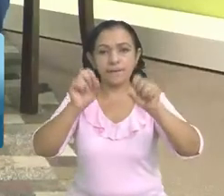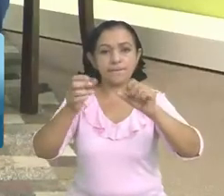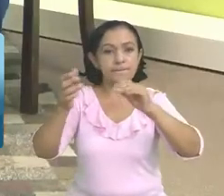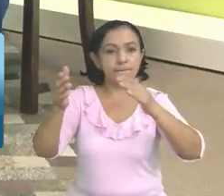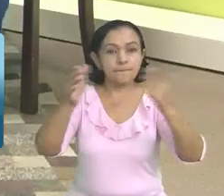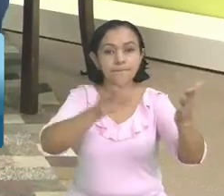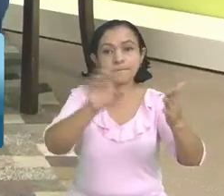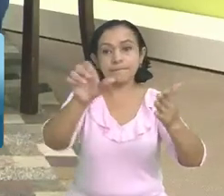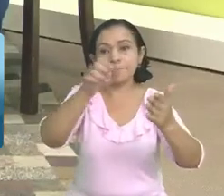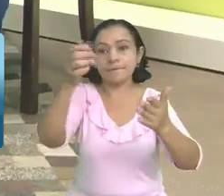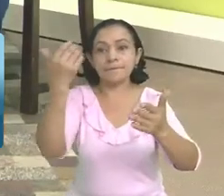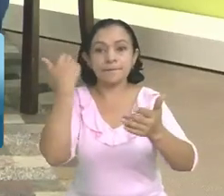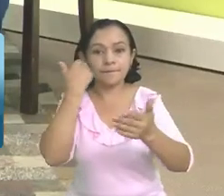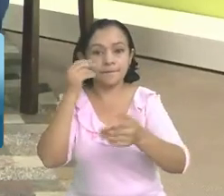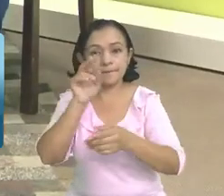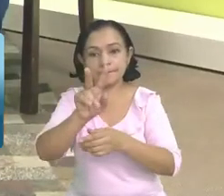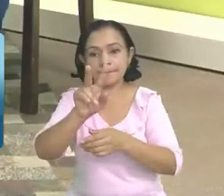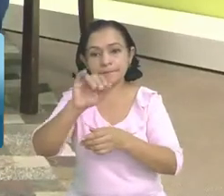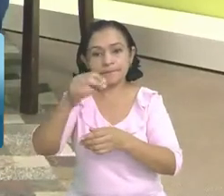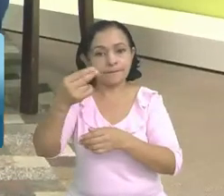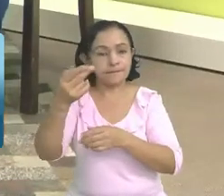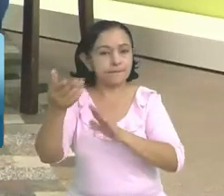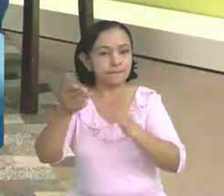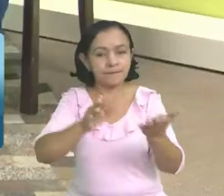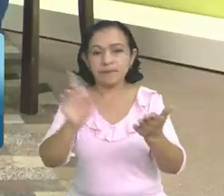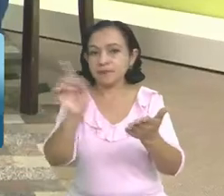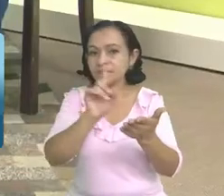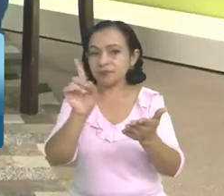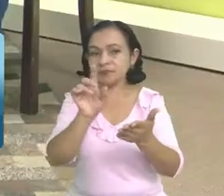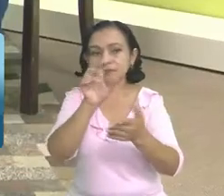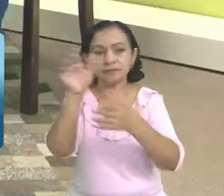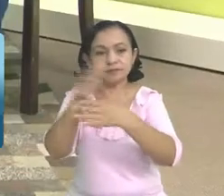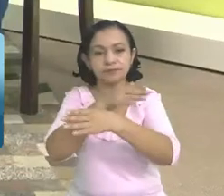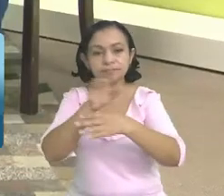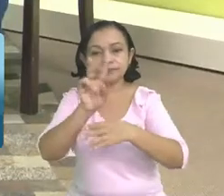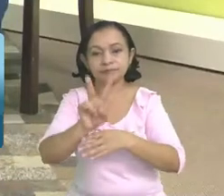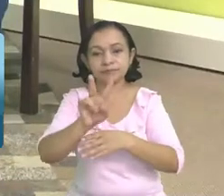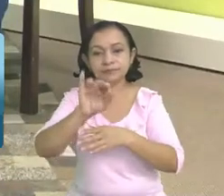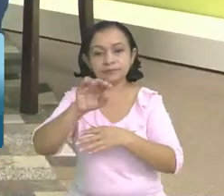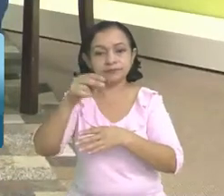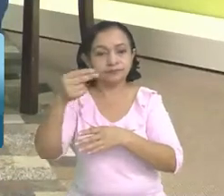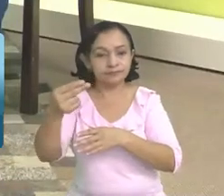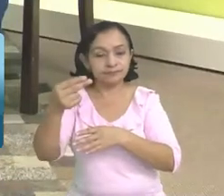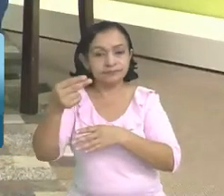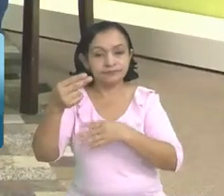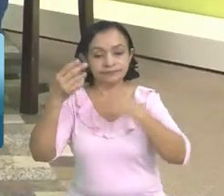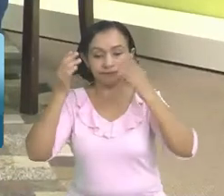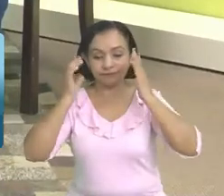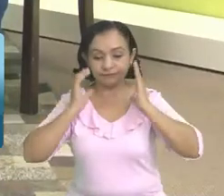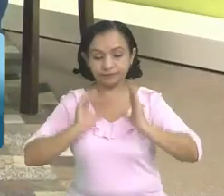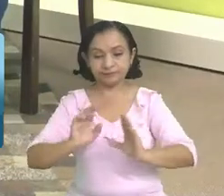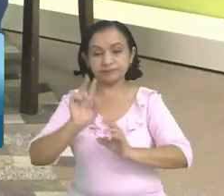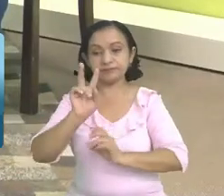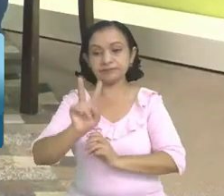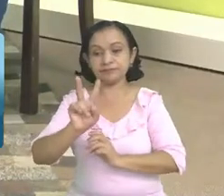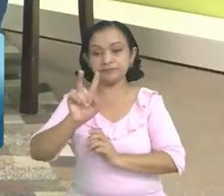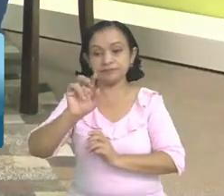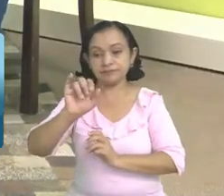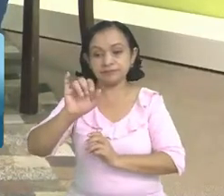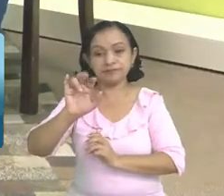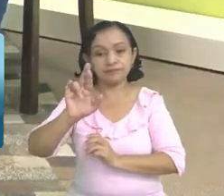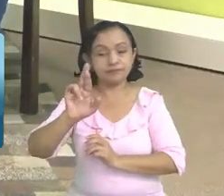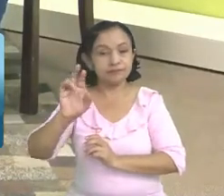otra cosa y no necesariamente de la enfermedad. Acordate que el VIH es un portador de virus en uno de los pacientes.